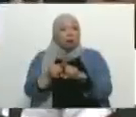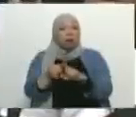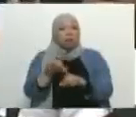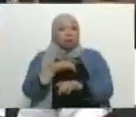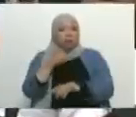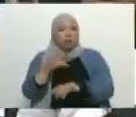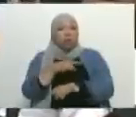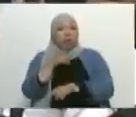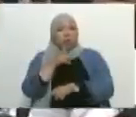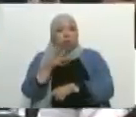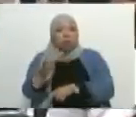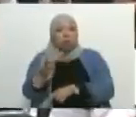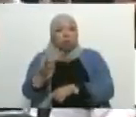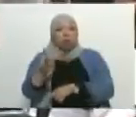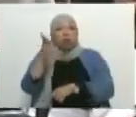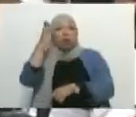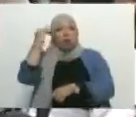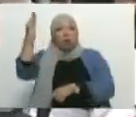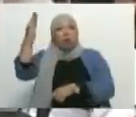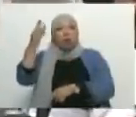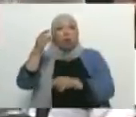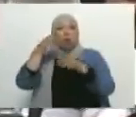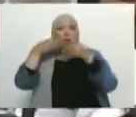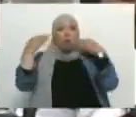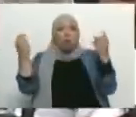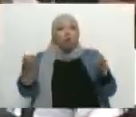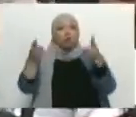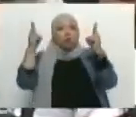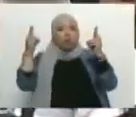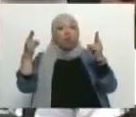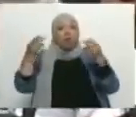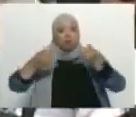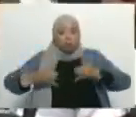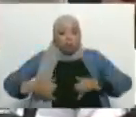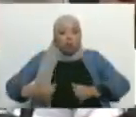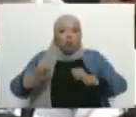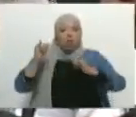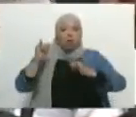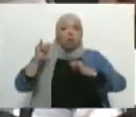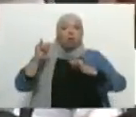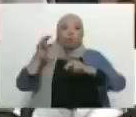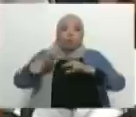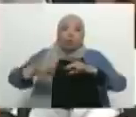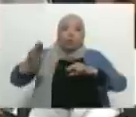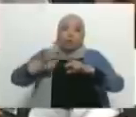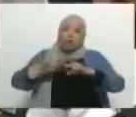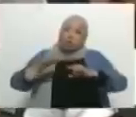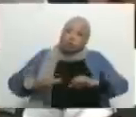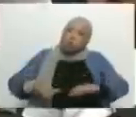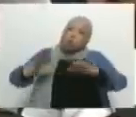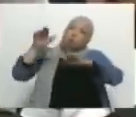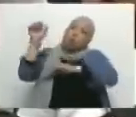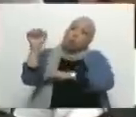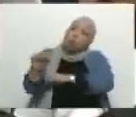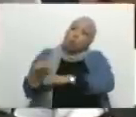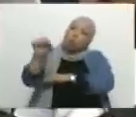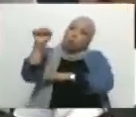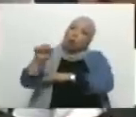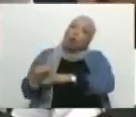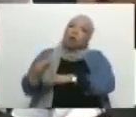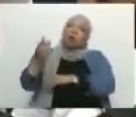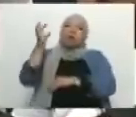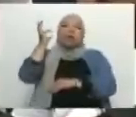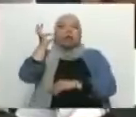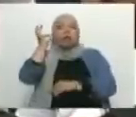sencillamente aberrante que Dios le dé la oportunidad de gozar, de criar a un niño con necesidades especiales o a una niña con